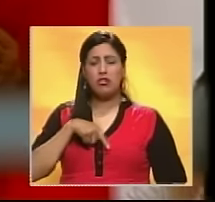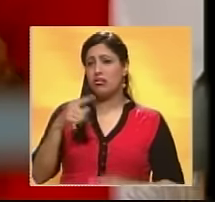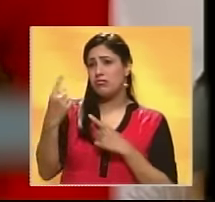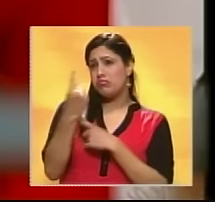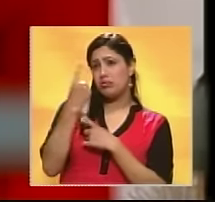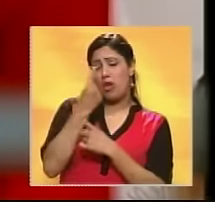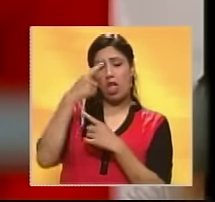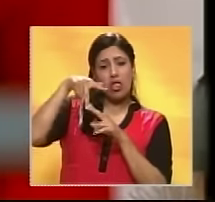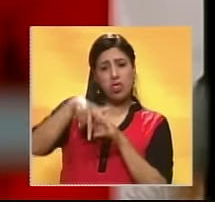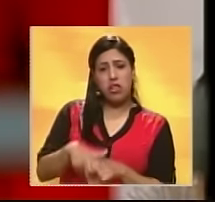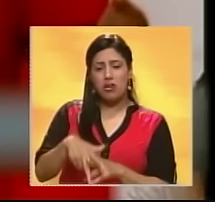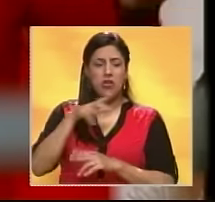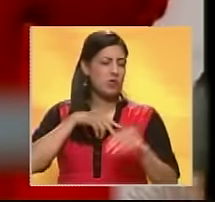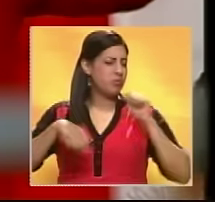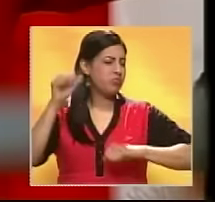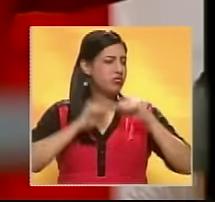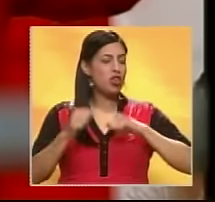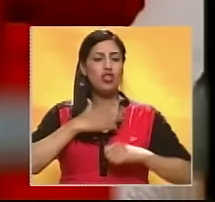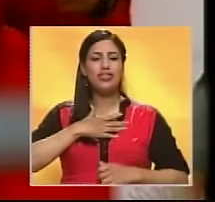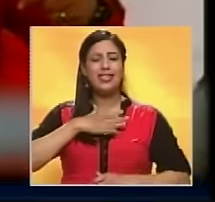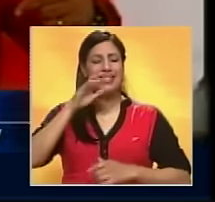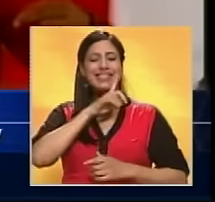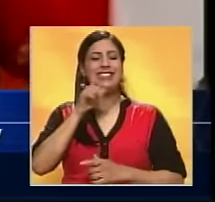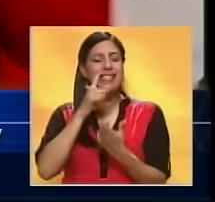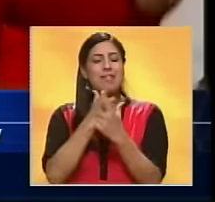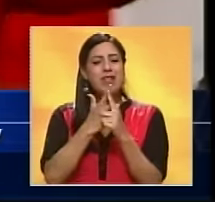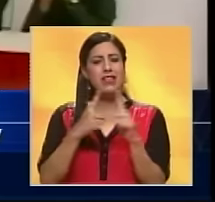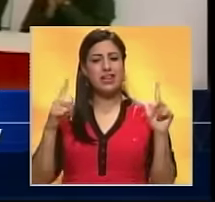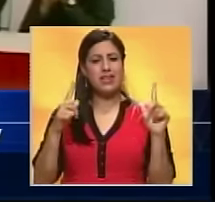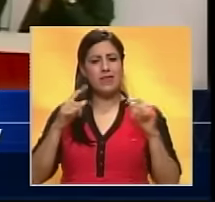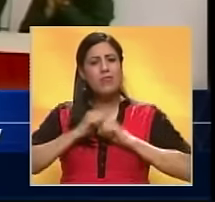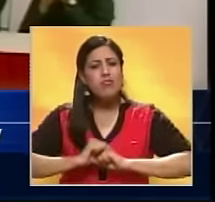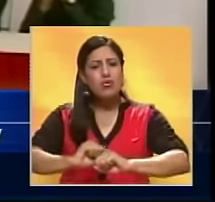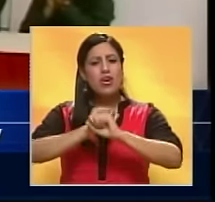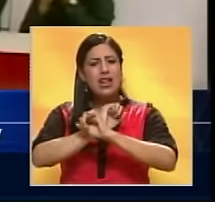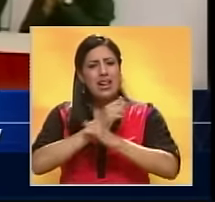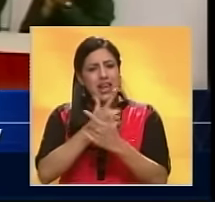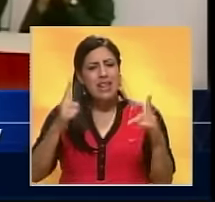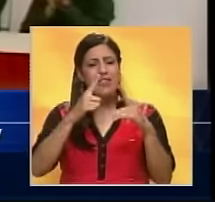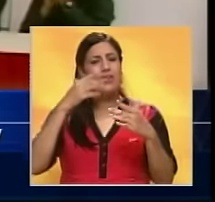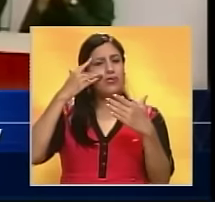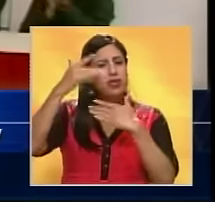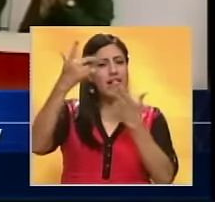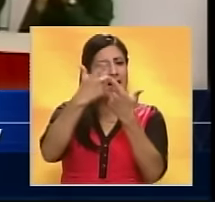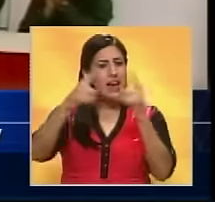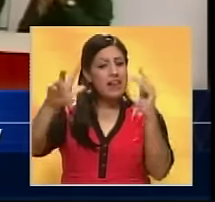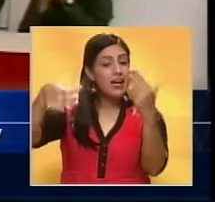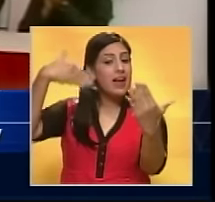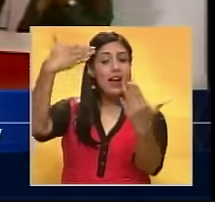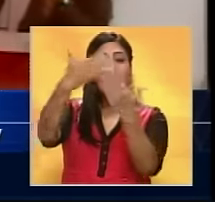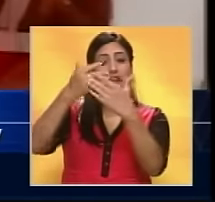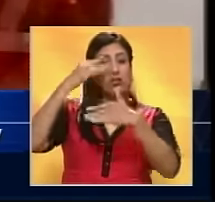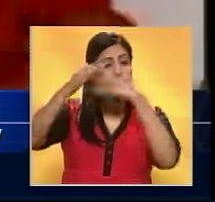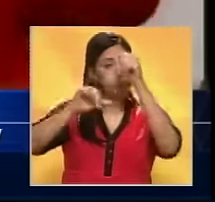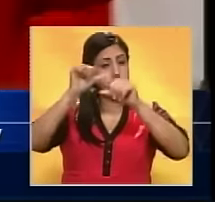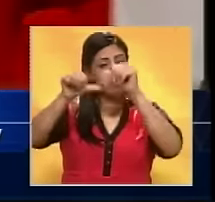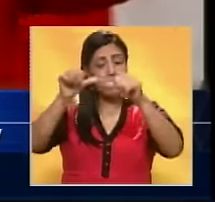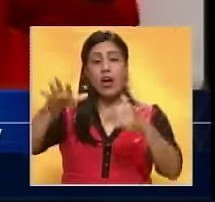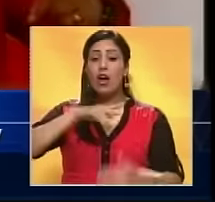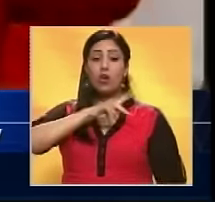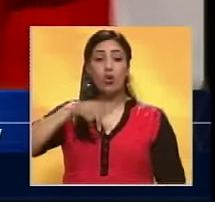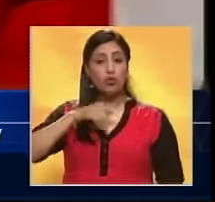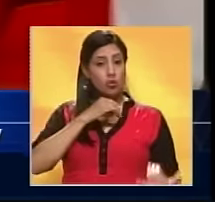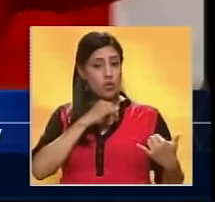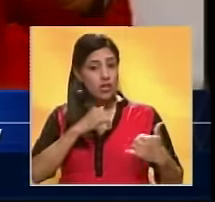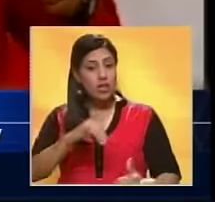a domesticar. Nosotros nacimos libres, somos libres y seremos libres hasta la eternidad. A